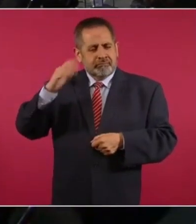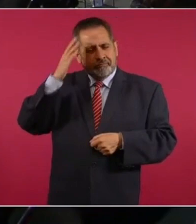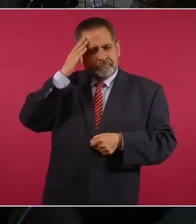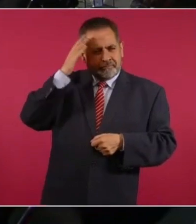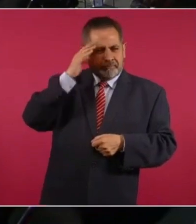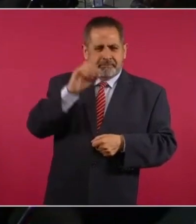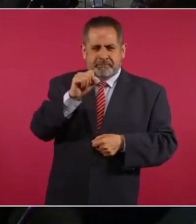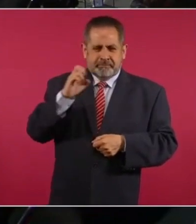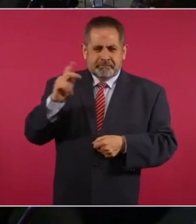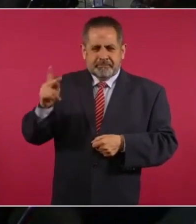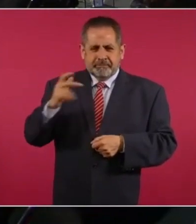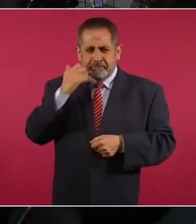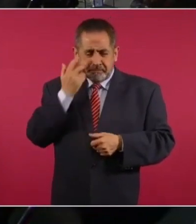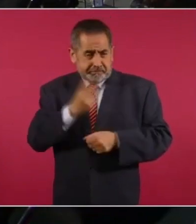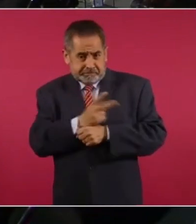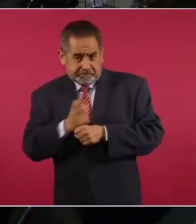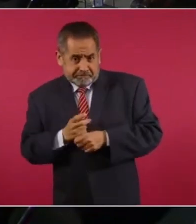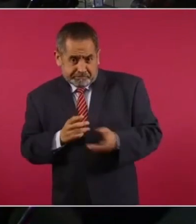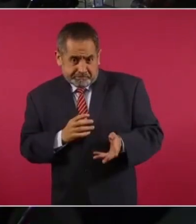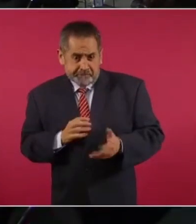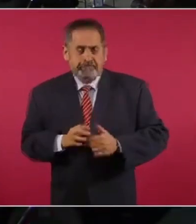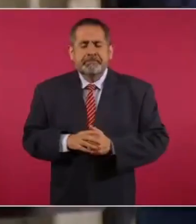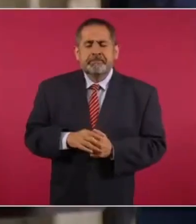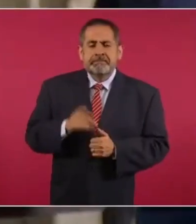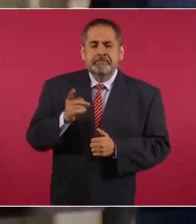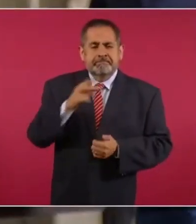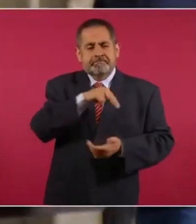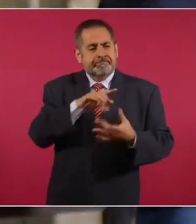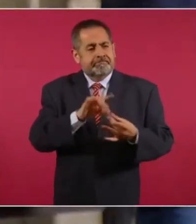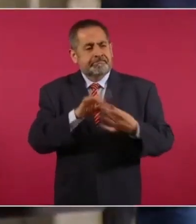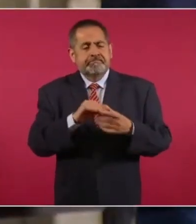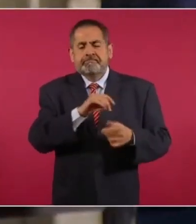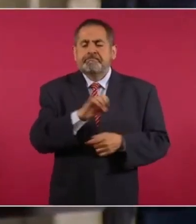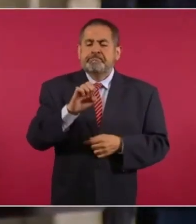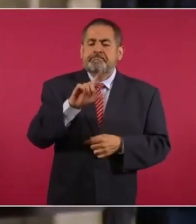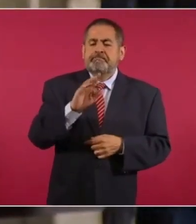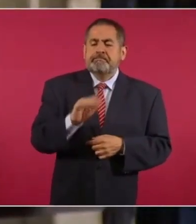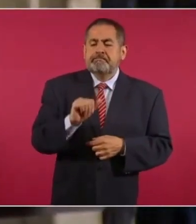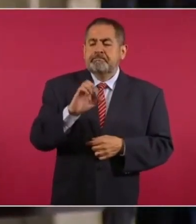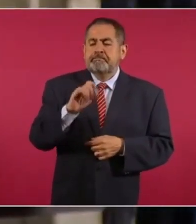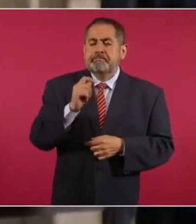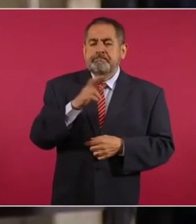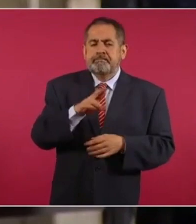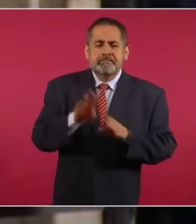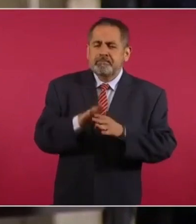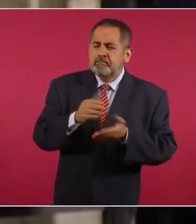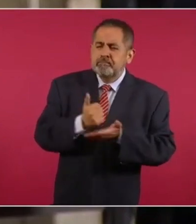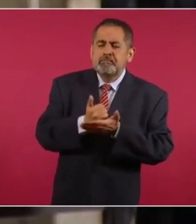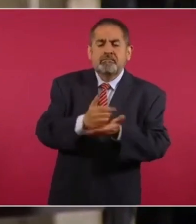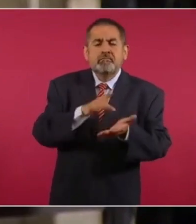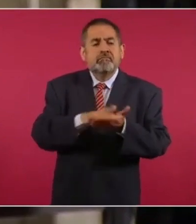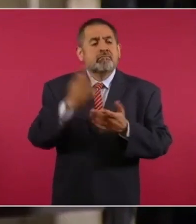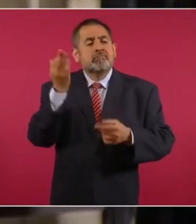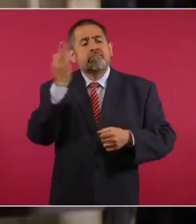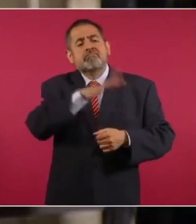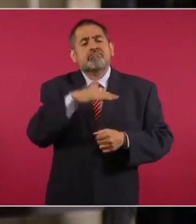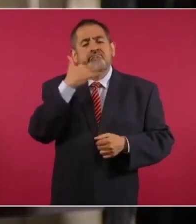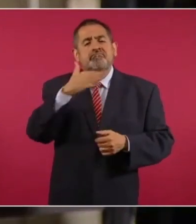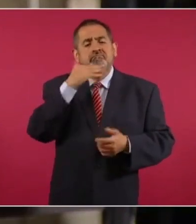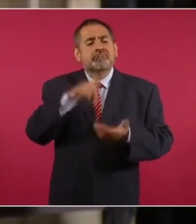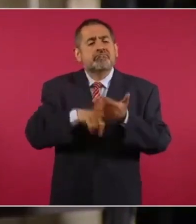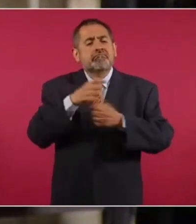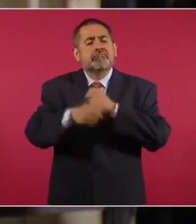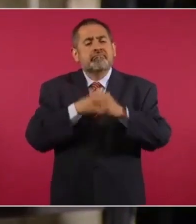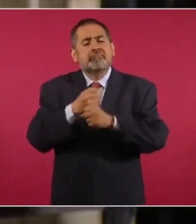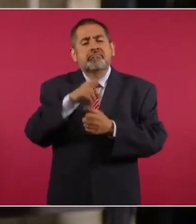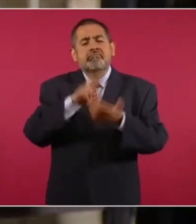de la Educación y por ahí nos revele Elba Ester Gordillo su ayuda al fraude electoral en el 2006 con